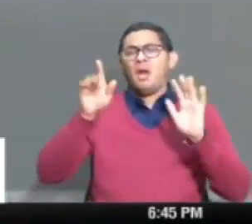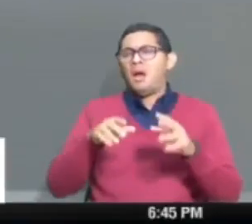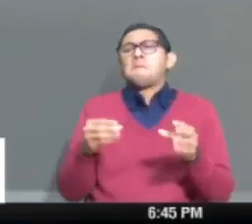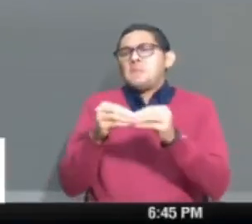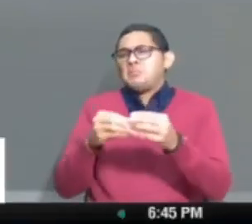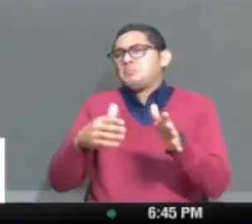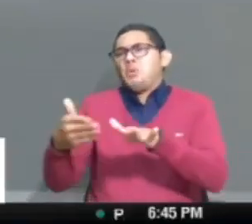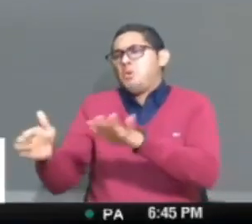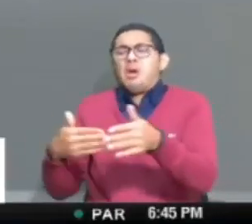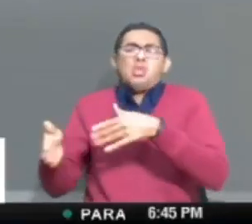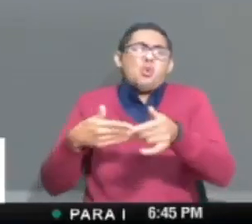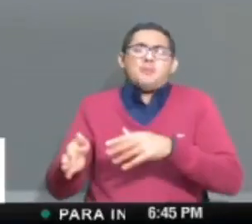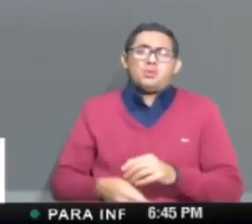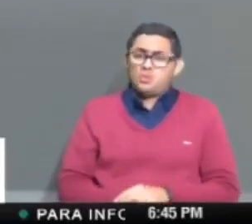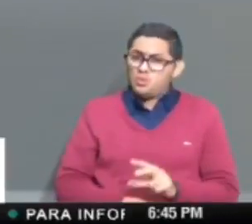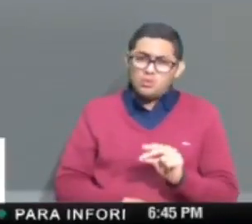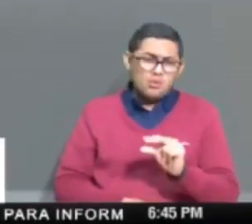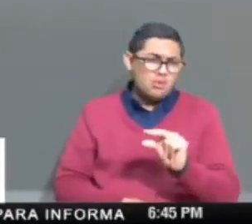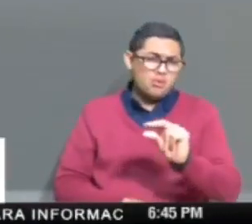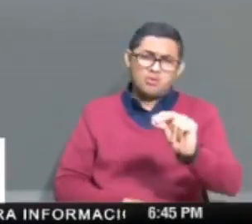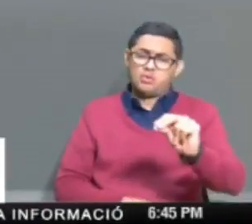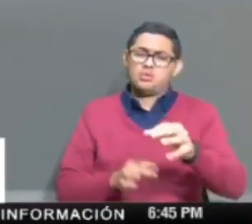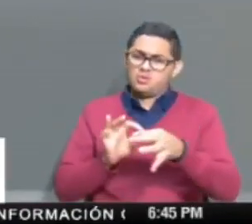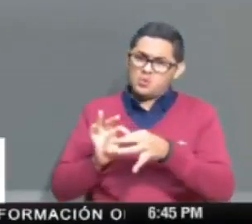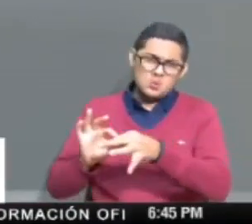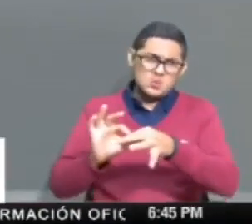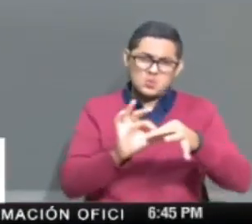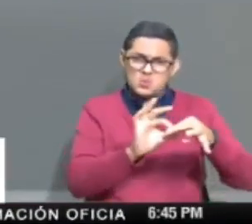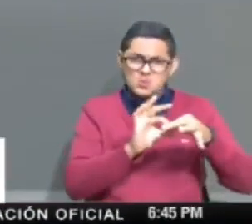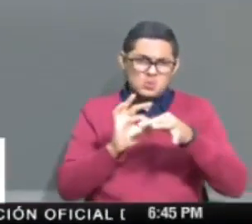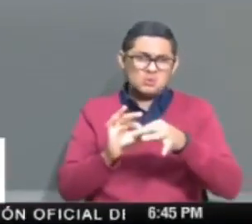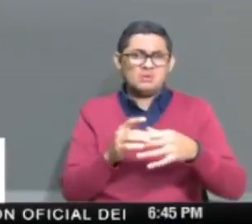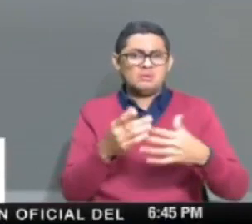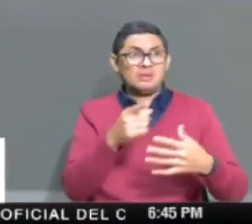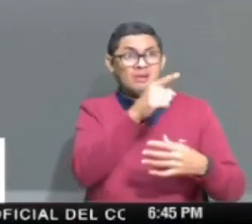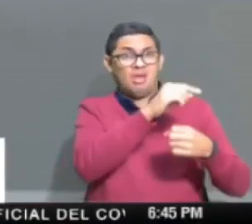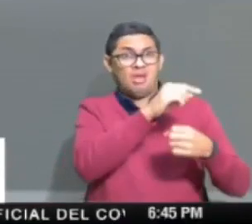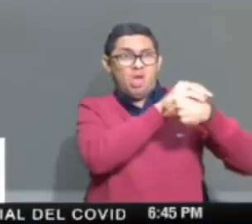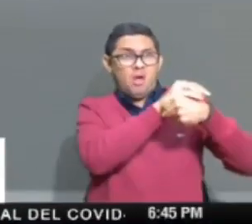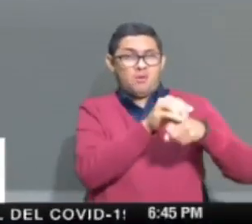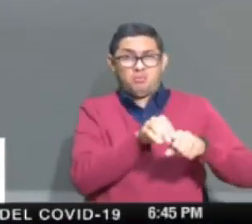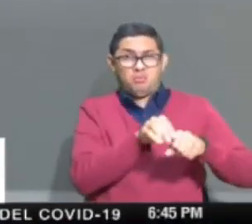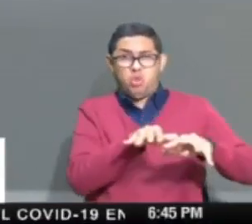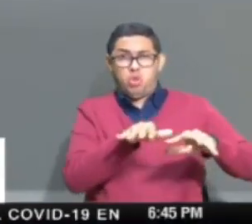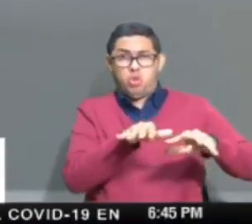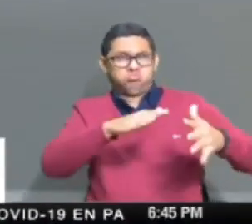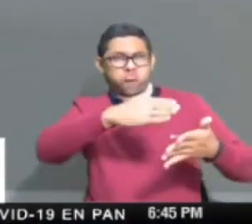más vidas juntos tenemos que cerrarle el paso a este enemigo implacable